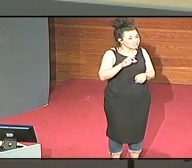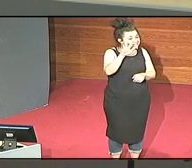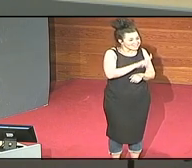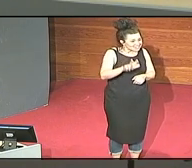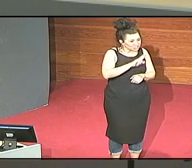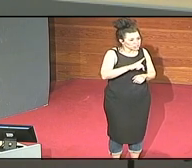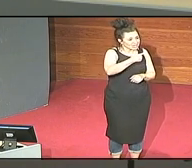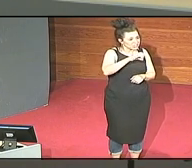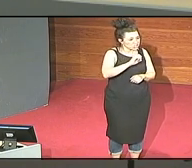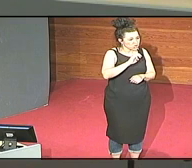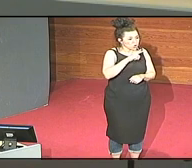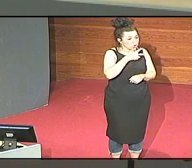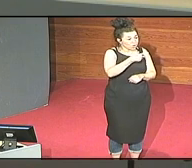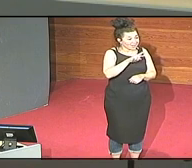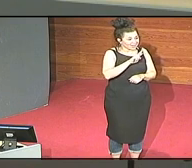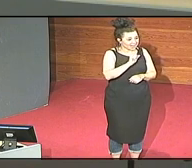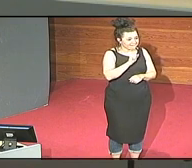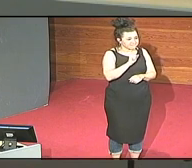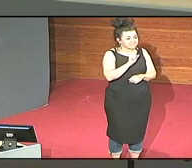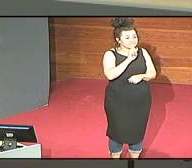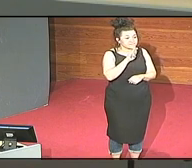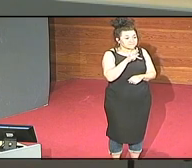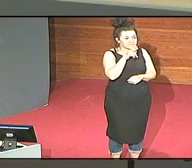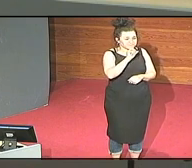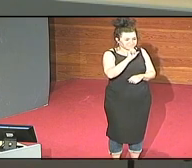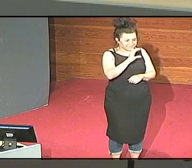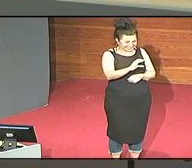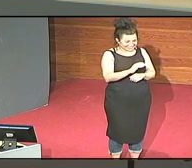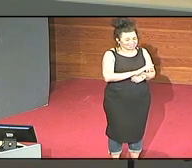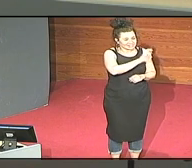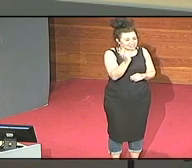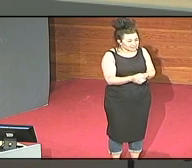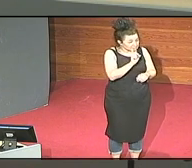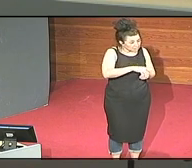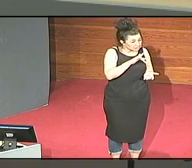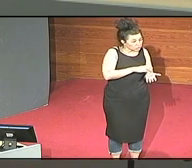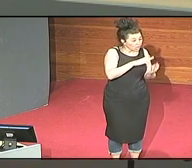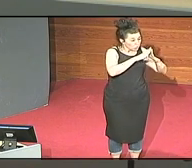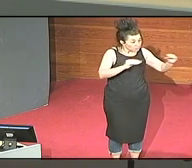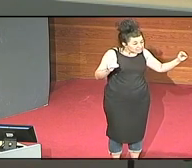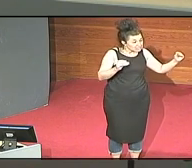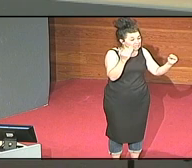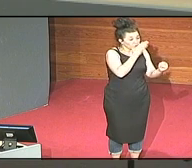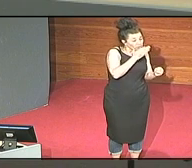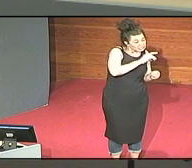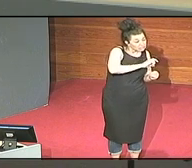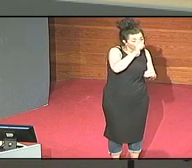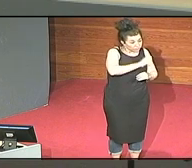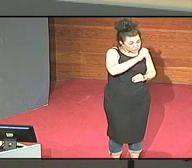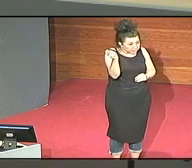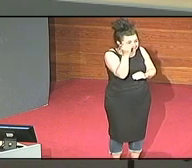sin ir a pie reporta ya querer y tendido a embate dhabi de taraco de italia que maten y tú unibertsitatea y gaztetxes y fundació